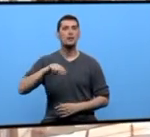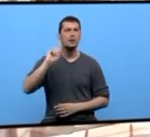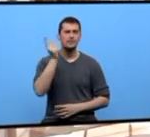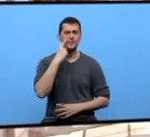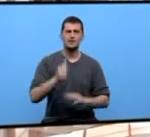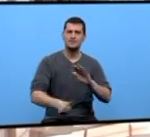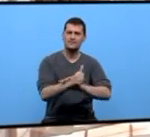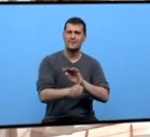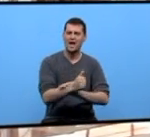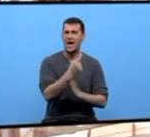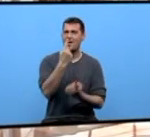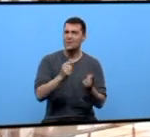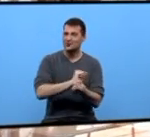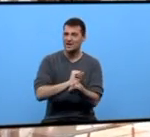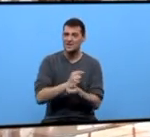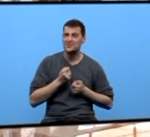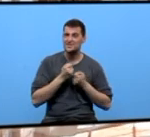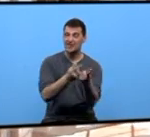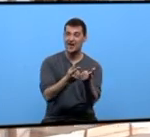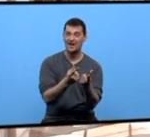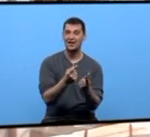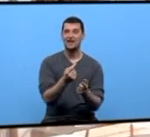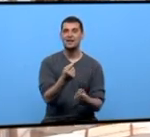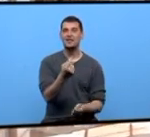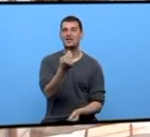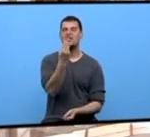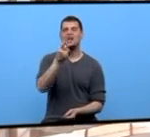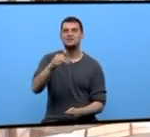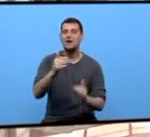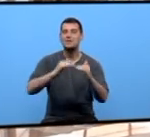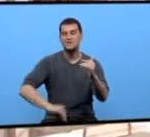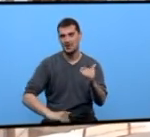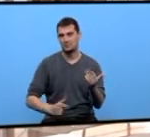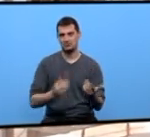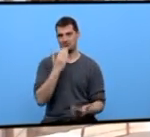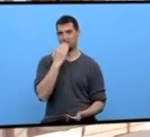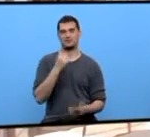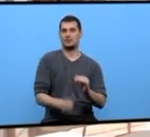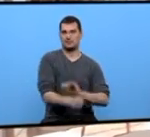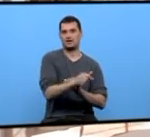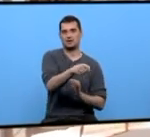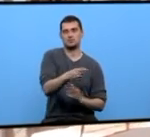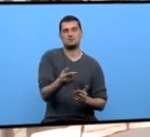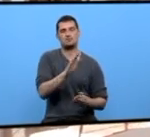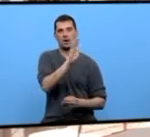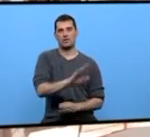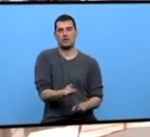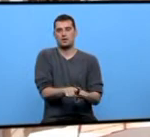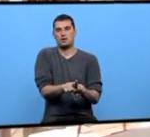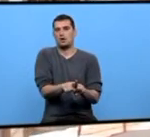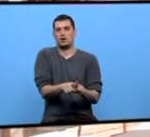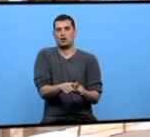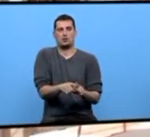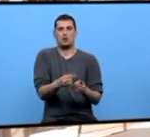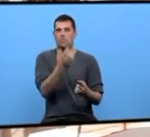a actualidade, algúns dos créditos concedidos eran por importes inferiores a 3 euros. A nós iso incluso nos parece